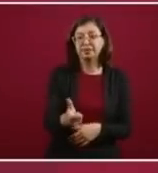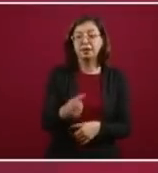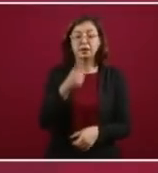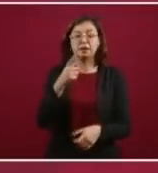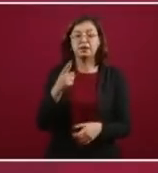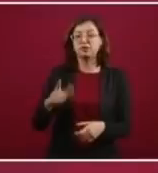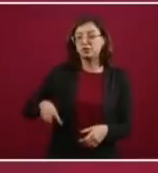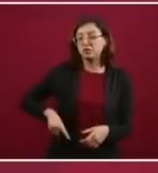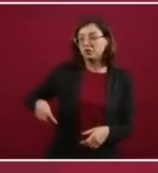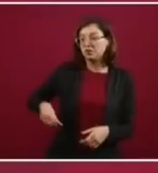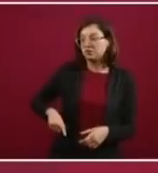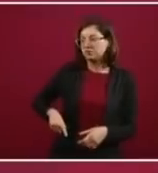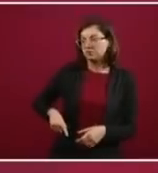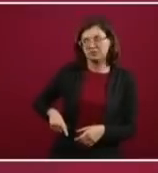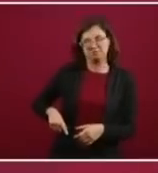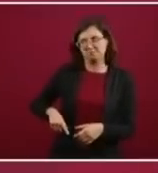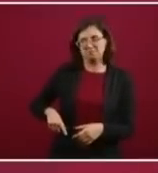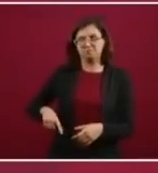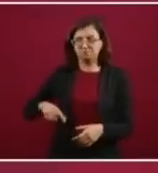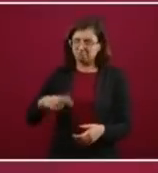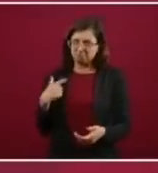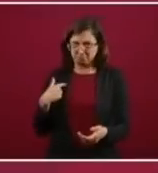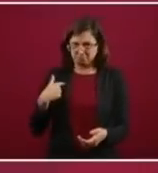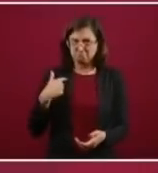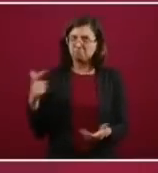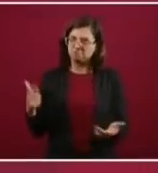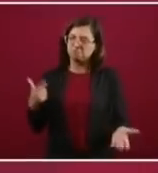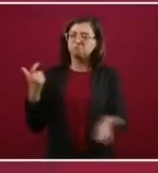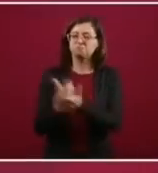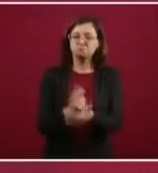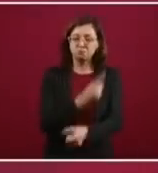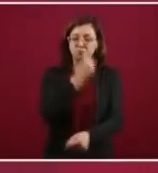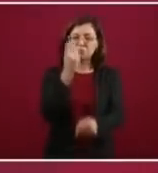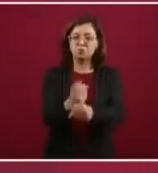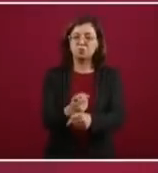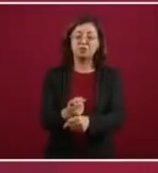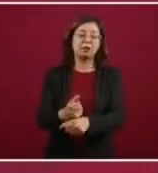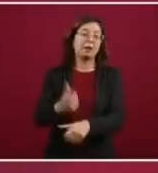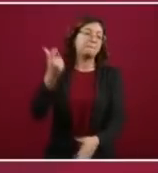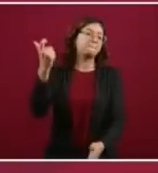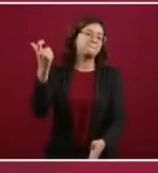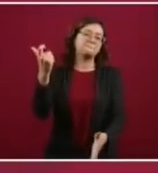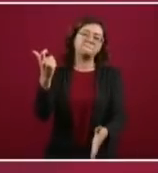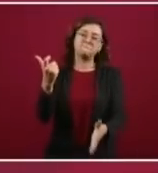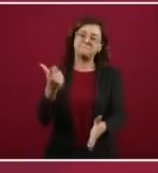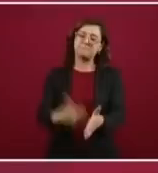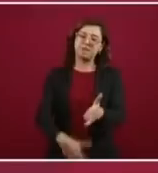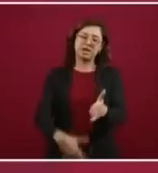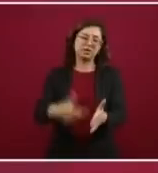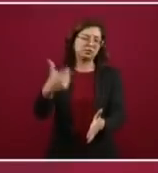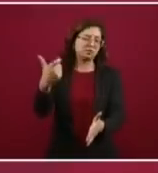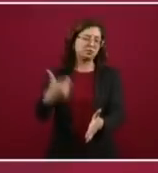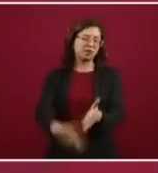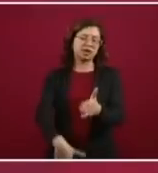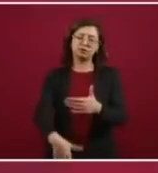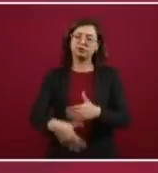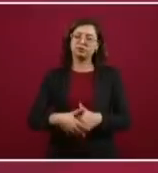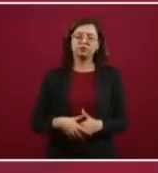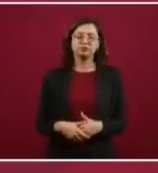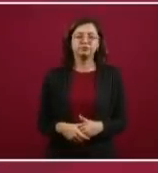antes de que las adquiera el gobierno, a precios que estaban por los suelos.